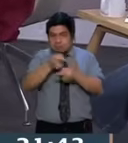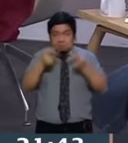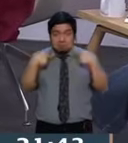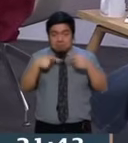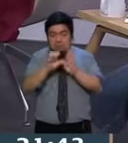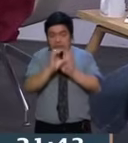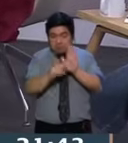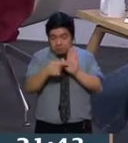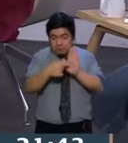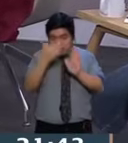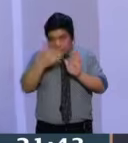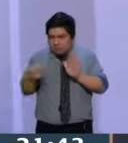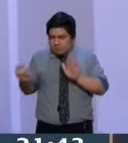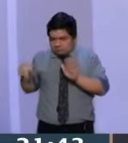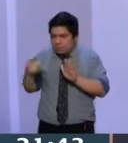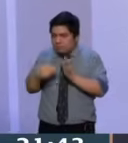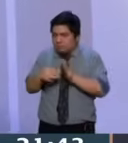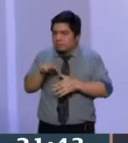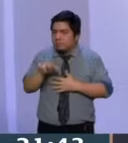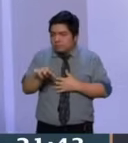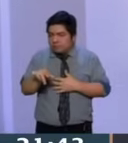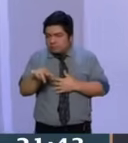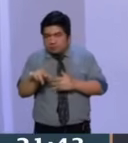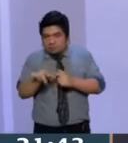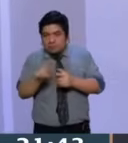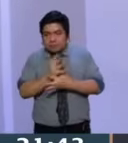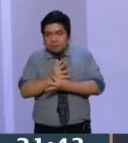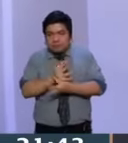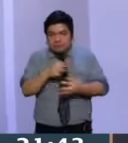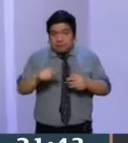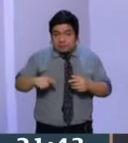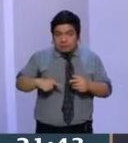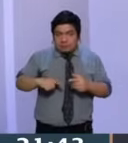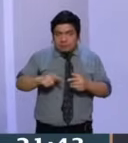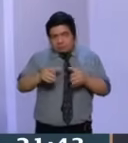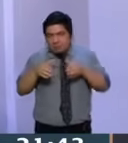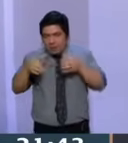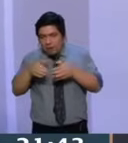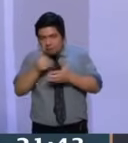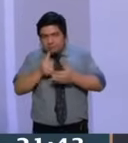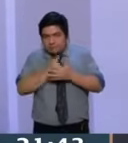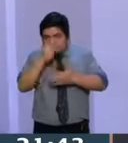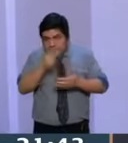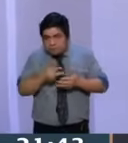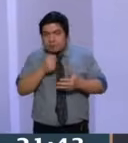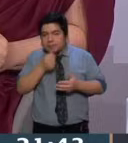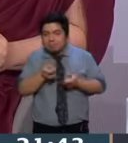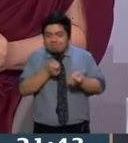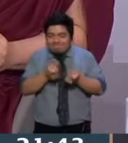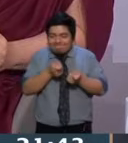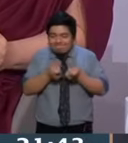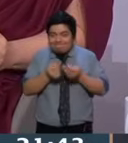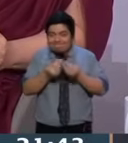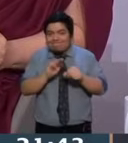la Constitución, justamente que mencionan Ana Francis, del 2017 mandata al gobierno de la Ciudad de México, bueno, al Congreso de la Ciudad de México, a regular el sistema de